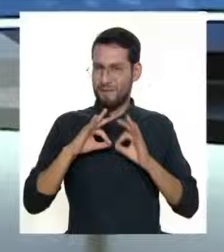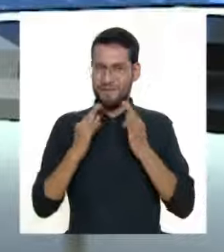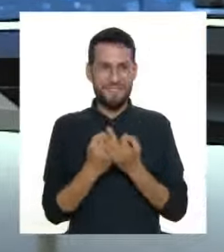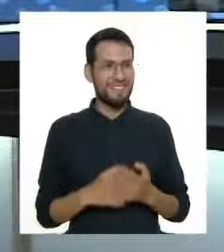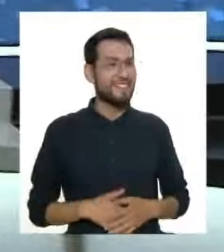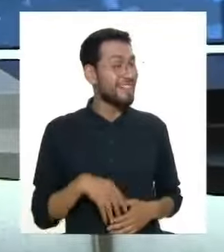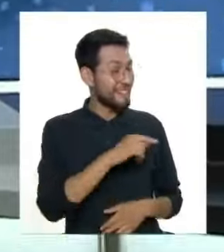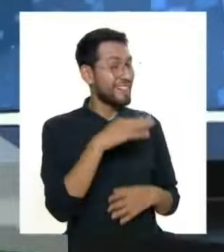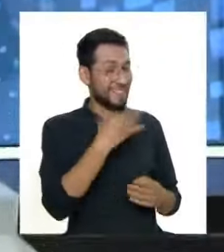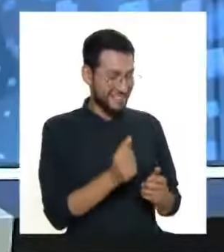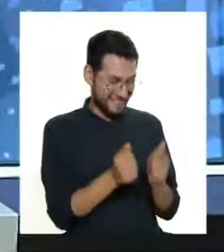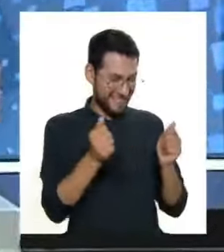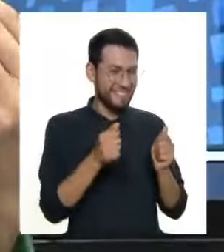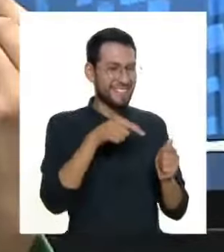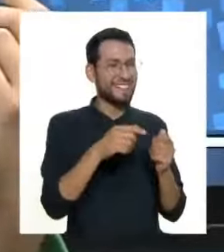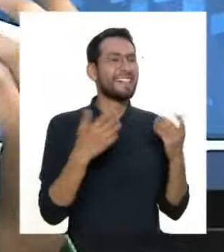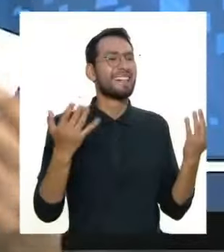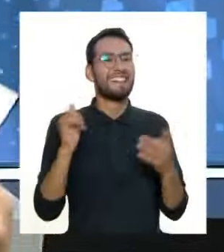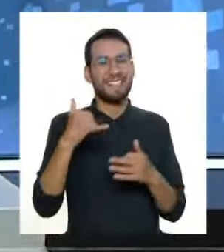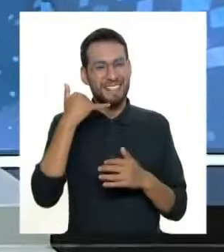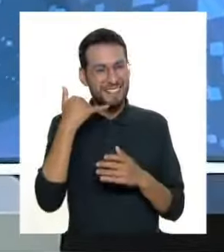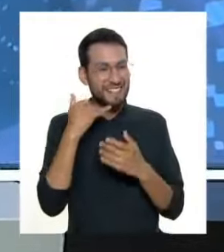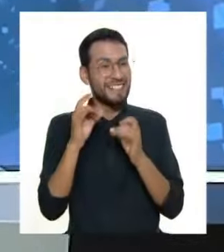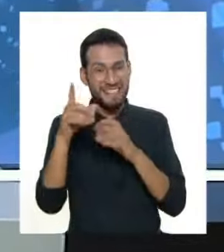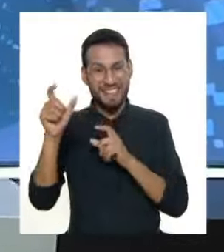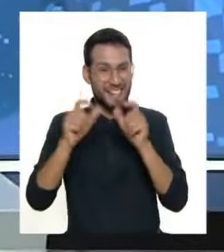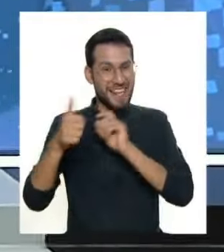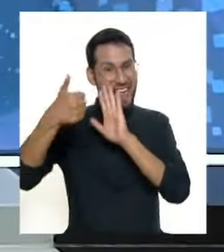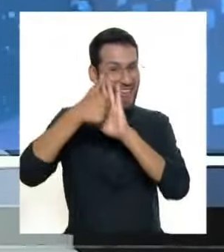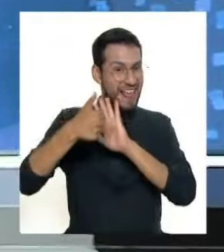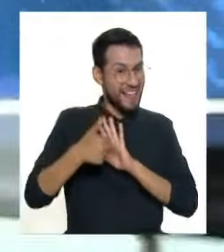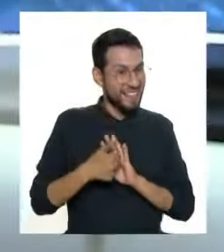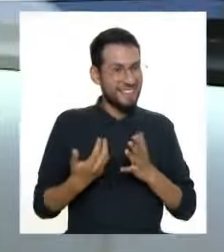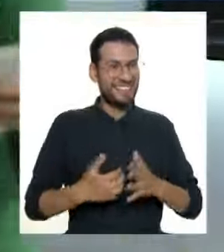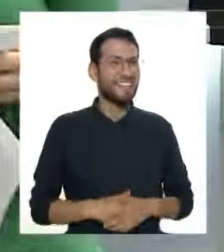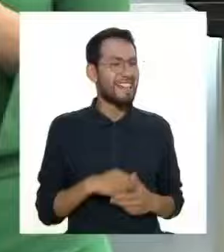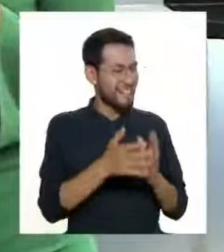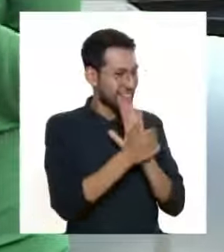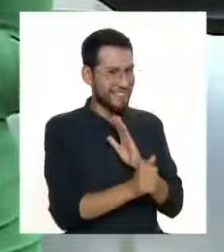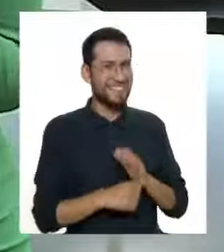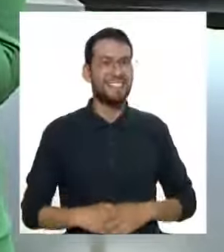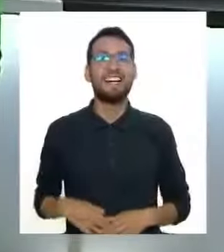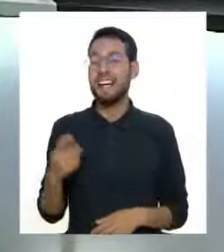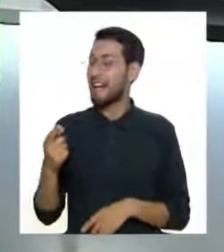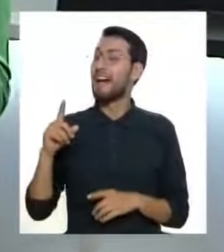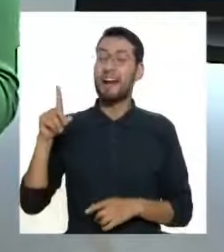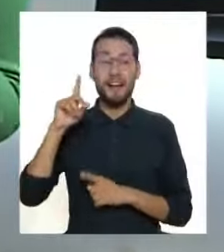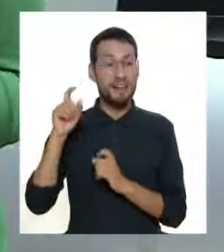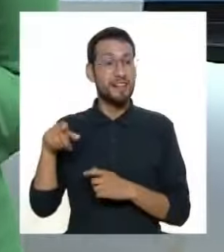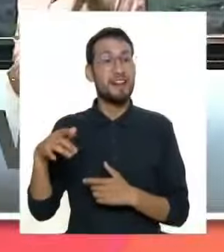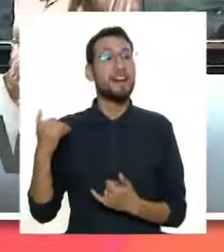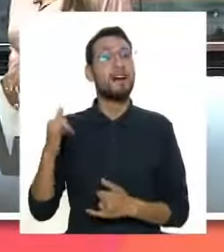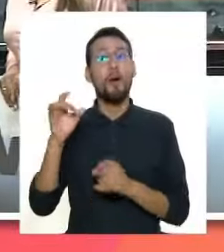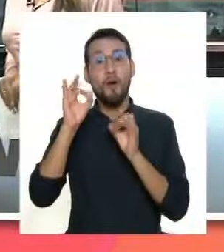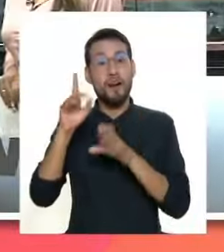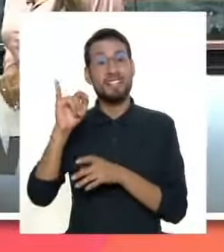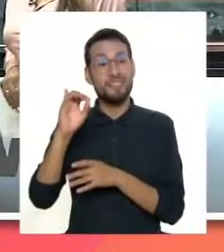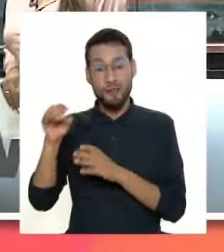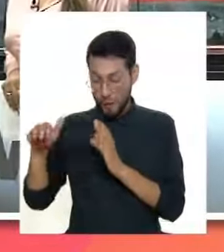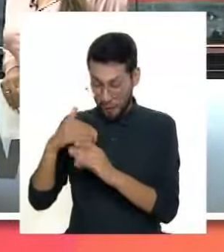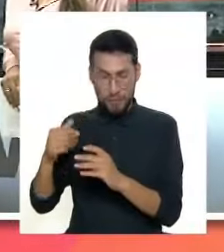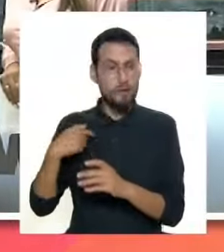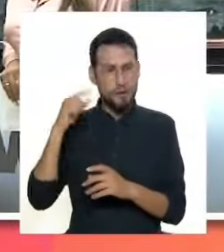Siempre con la pauta periodística y el celular por los seguidores. Brillante, talentosa. Algún datito también de último minuto, hay